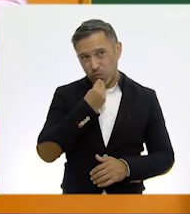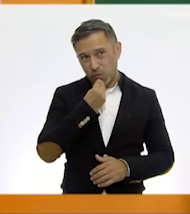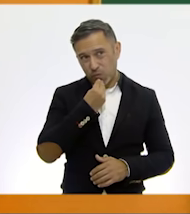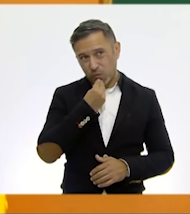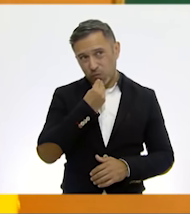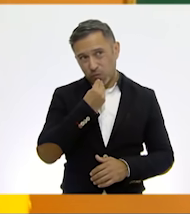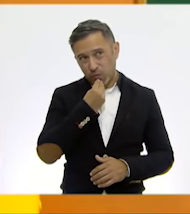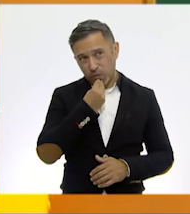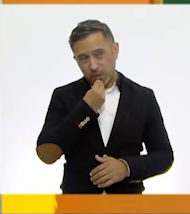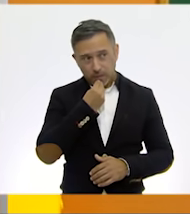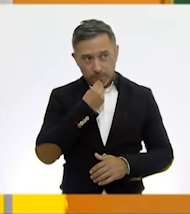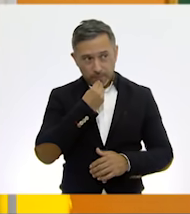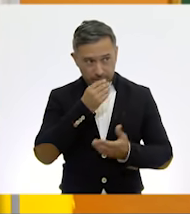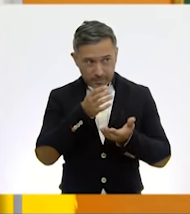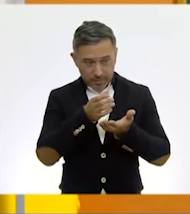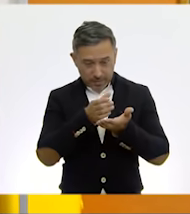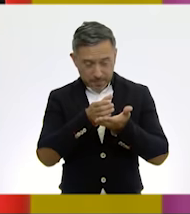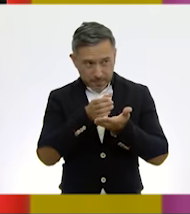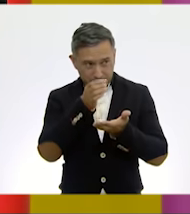Envase.